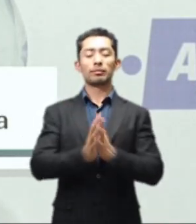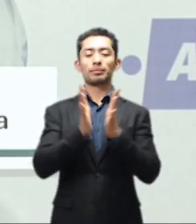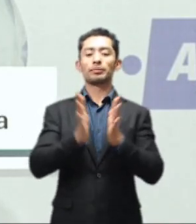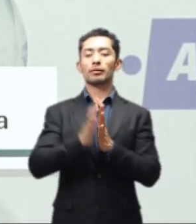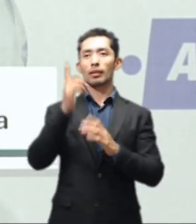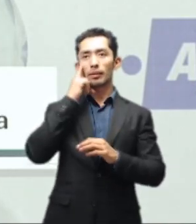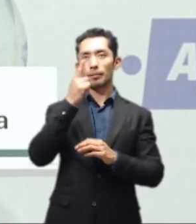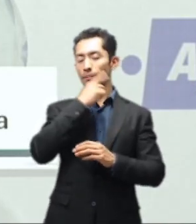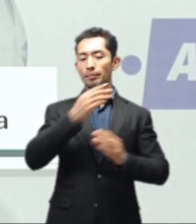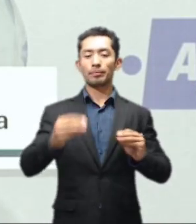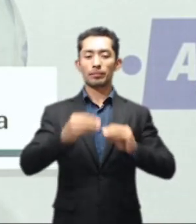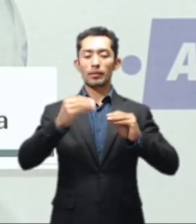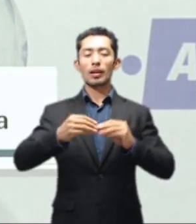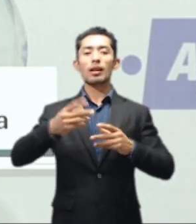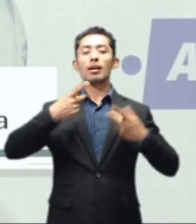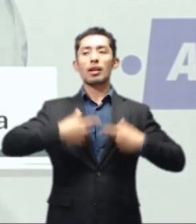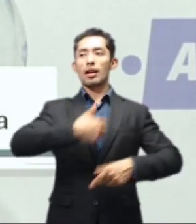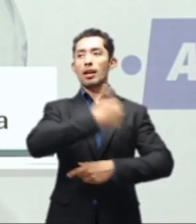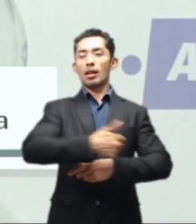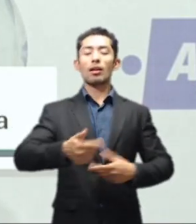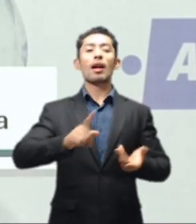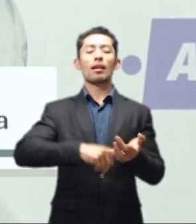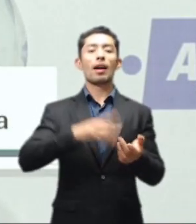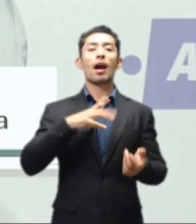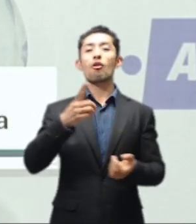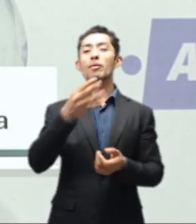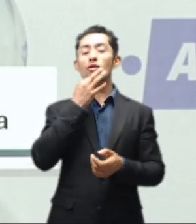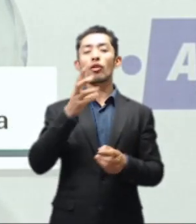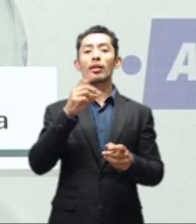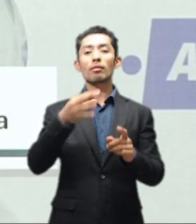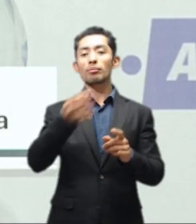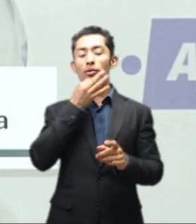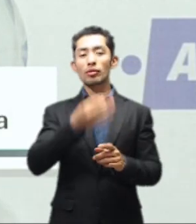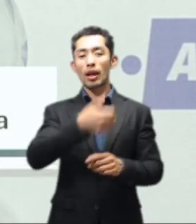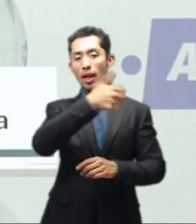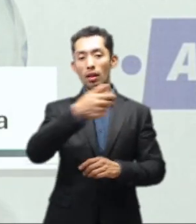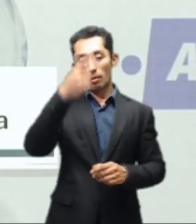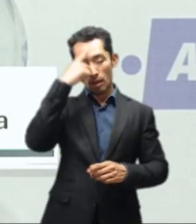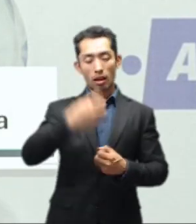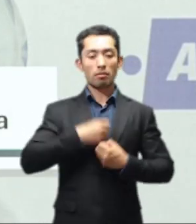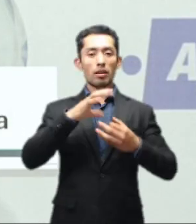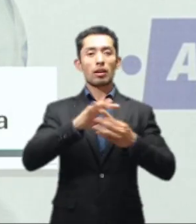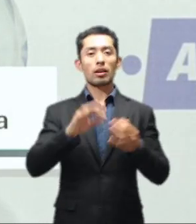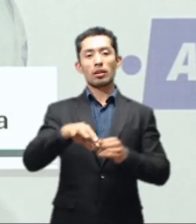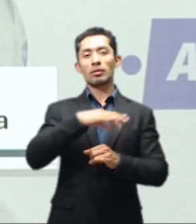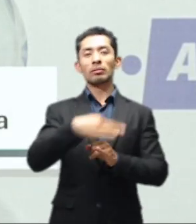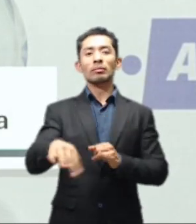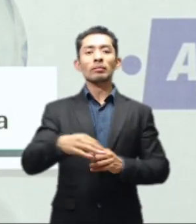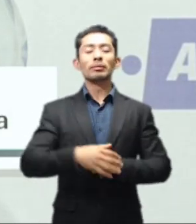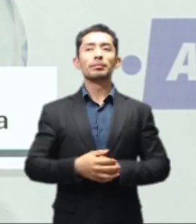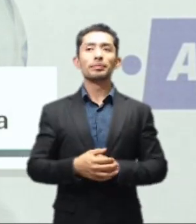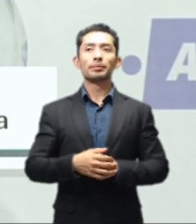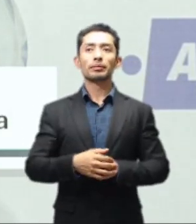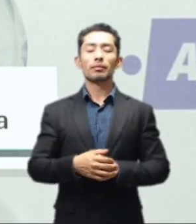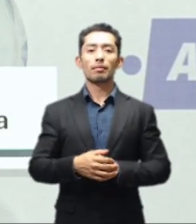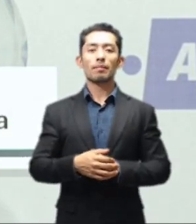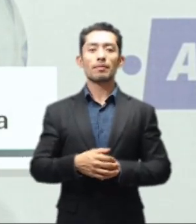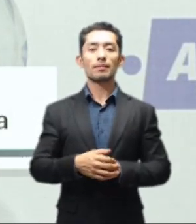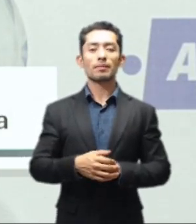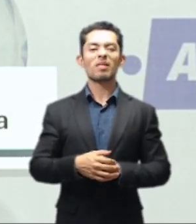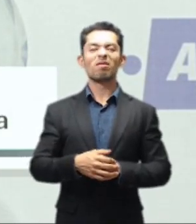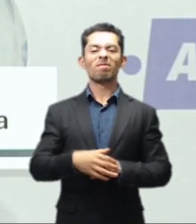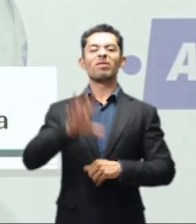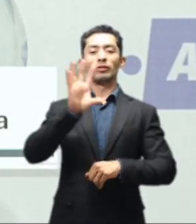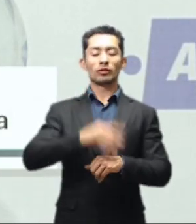democrático cada candidatura tendrá hasta un minuto con 30 segundos para emitir un mensaje final le